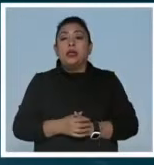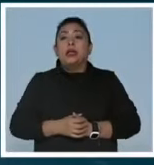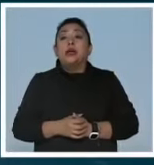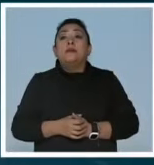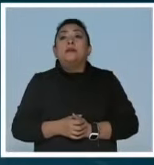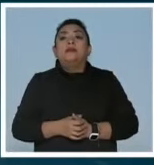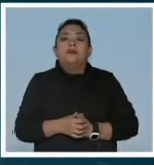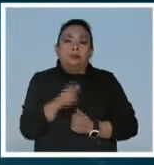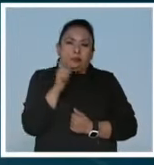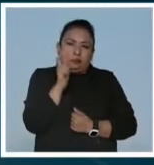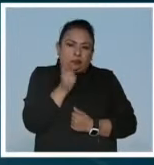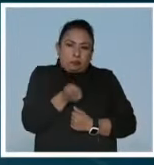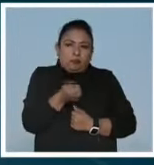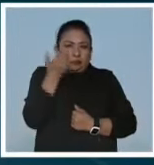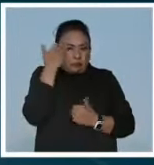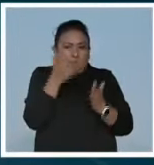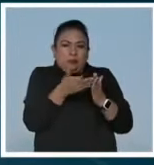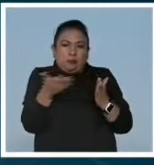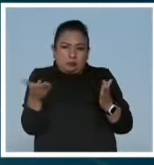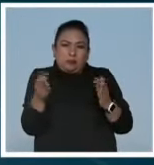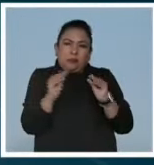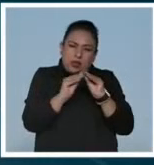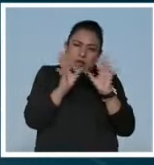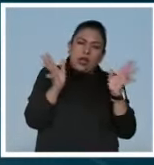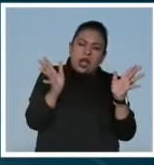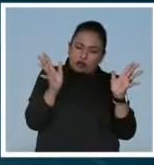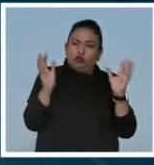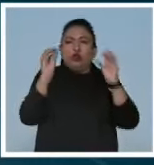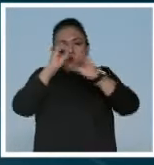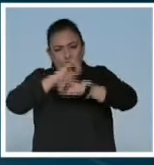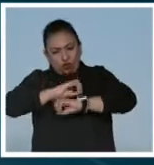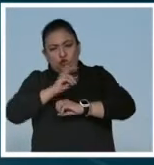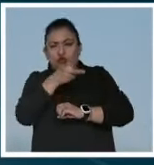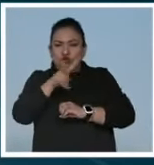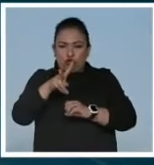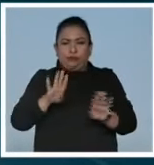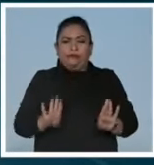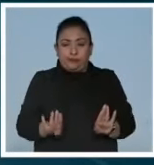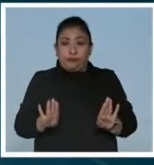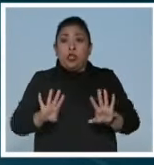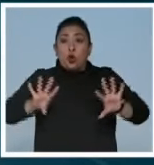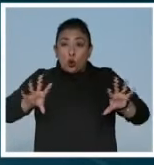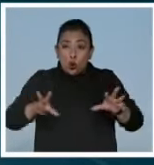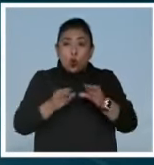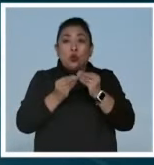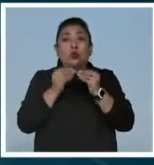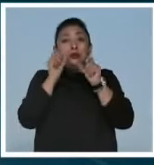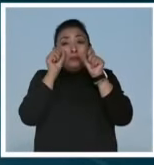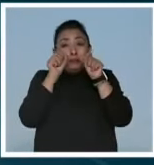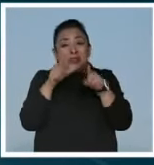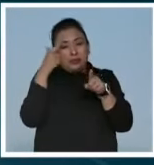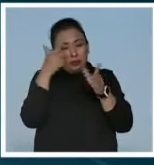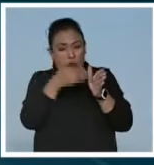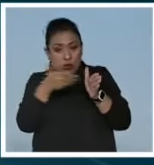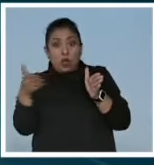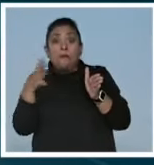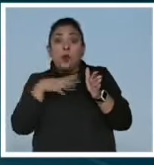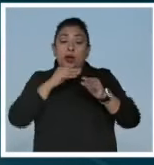hay son momentos, muchos claros, también hay oscuros, y juntos en una misma etapa